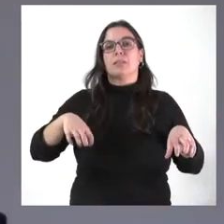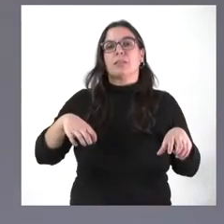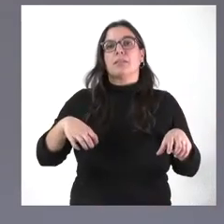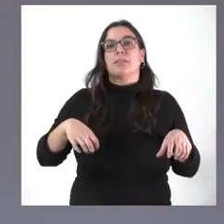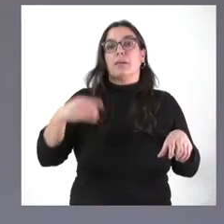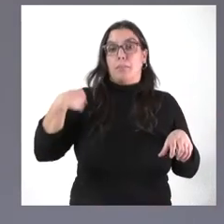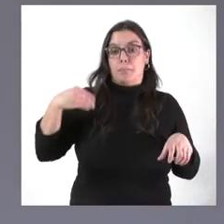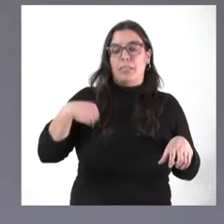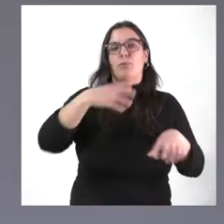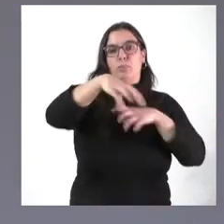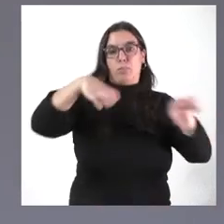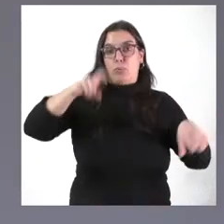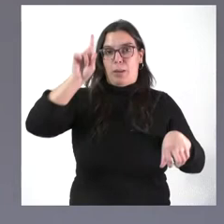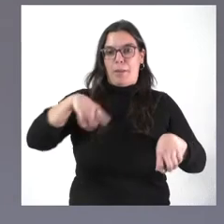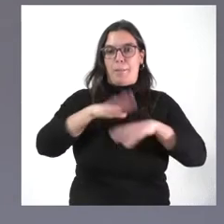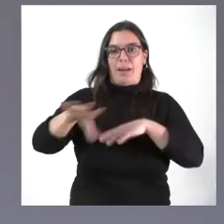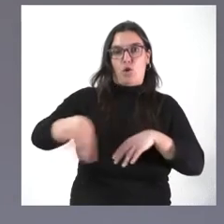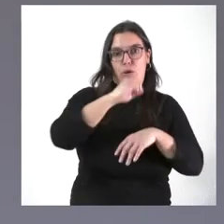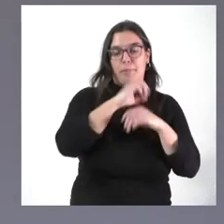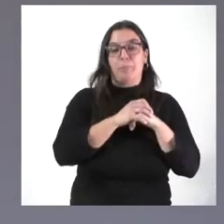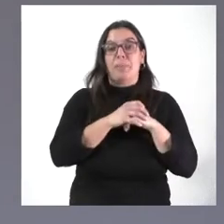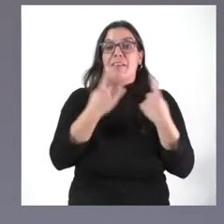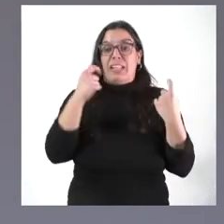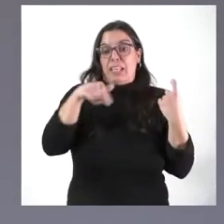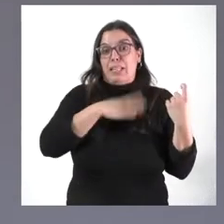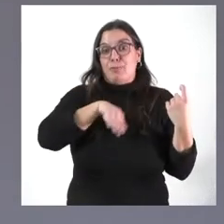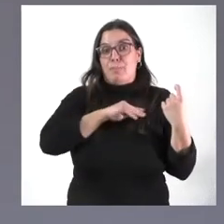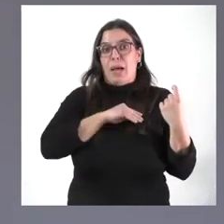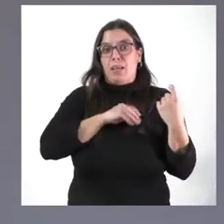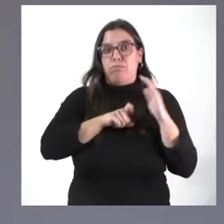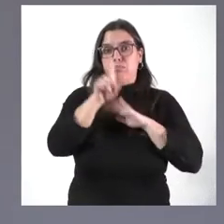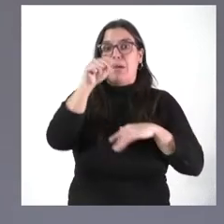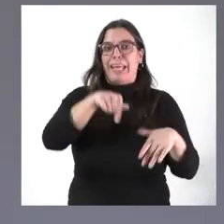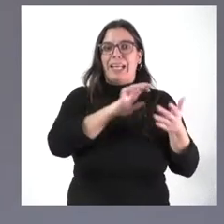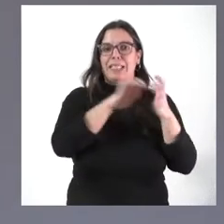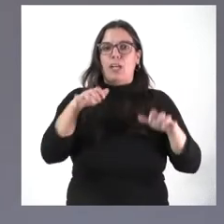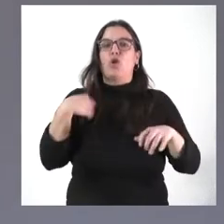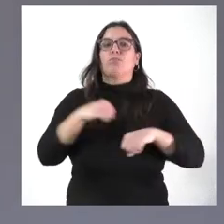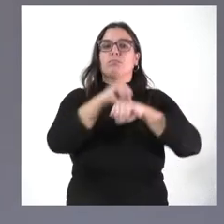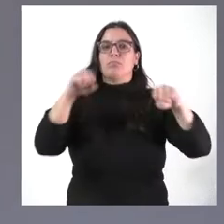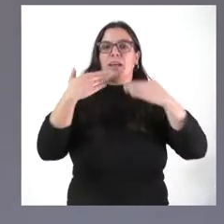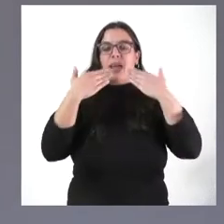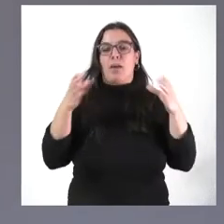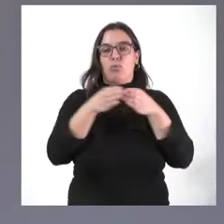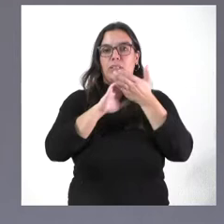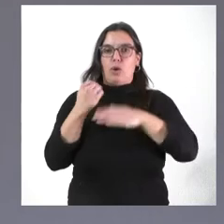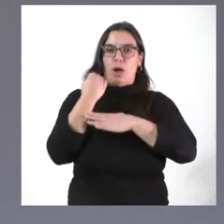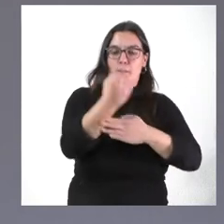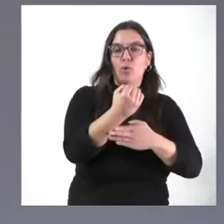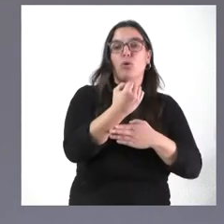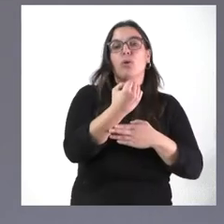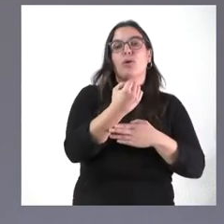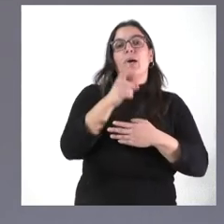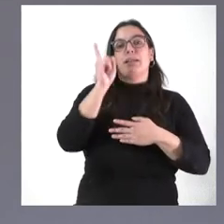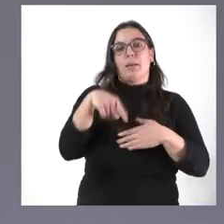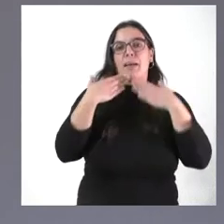recogidos de forma separada una asignatura pendiente en España y que en Castilla León se refuerza con este apoyo de la junta apoyado también con